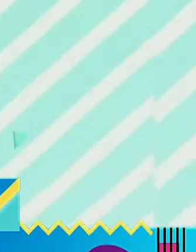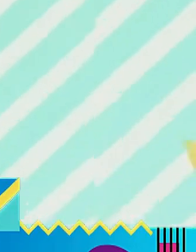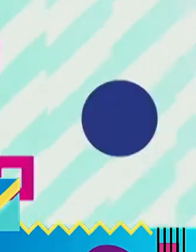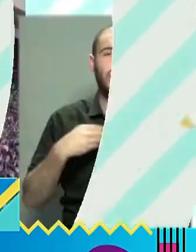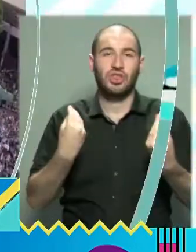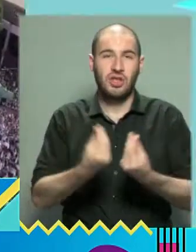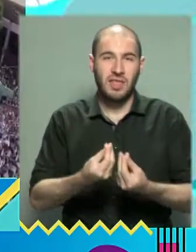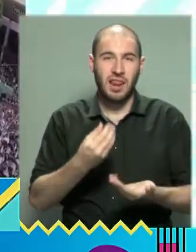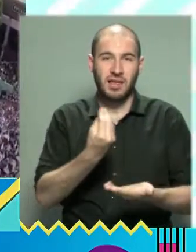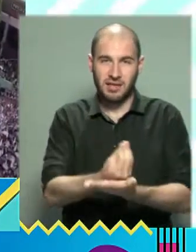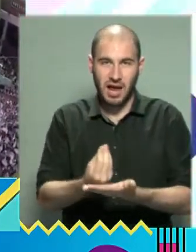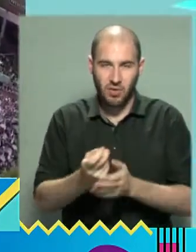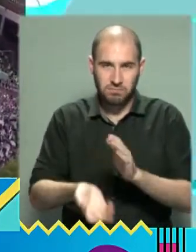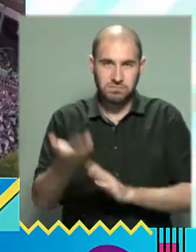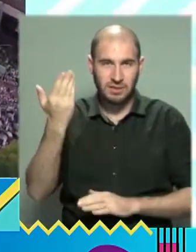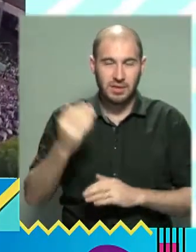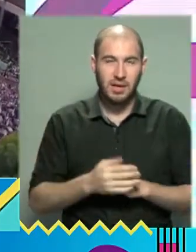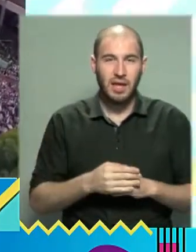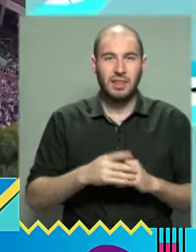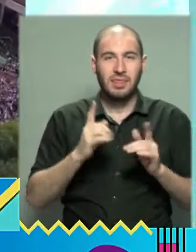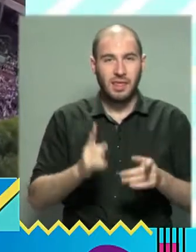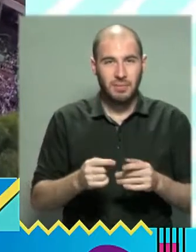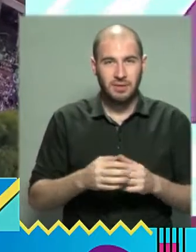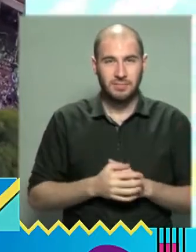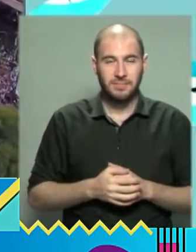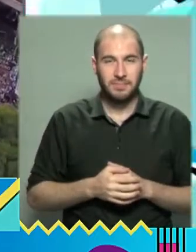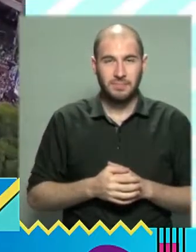de trabajo, aumentó muchísimo